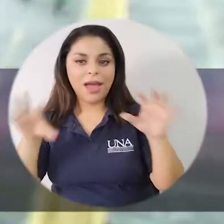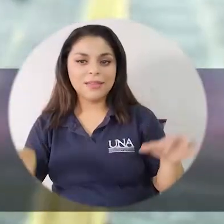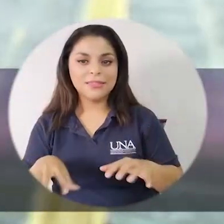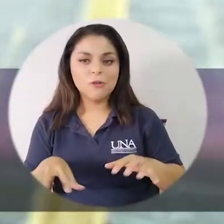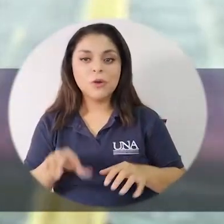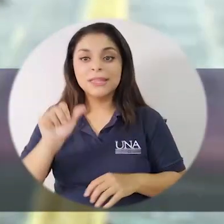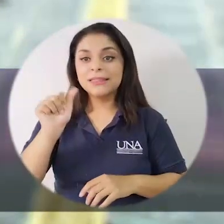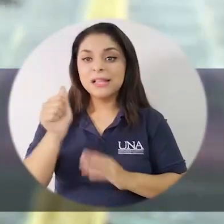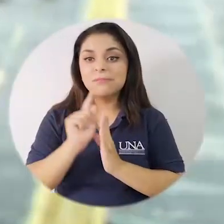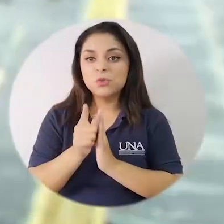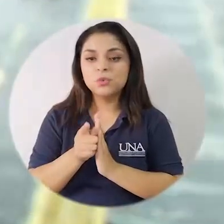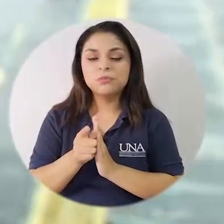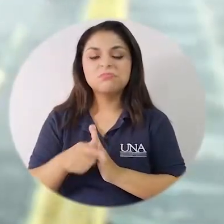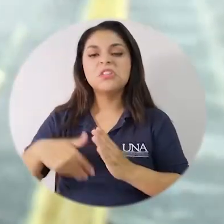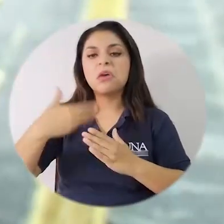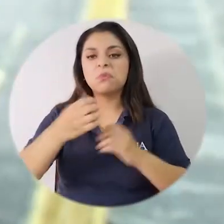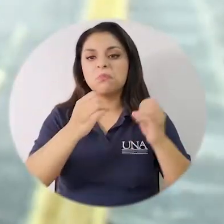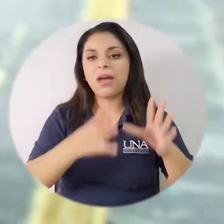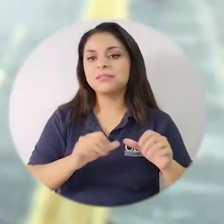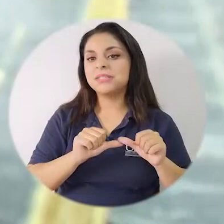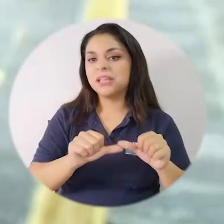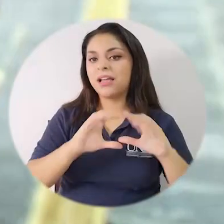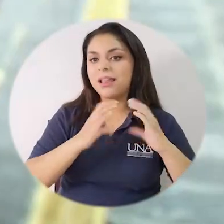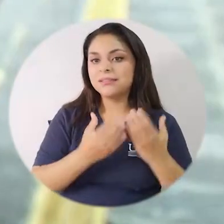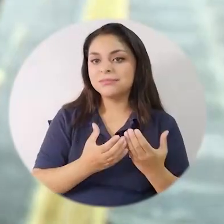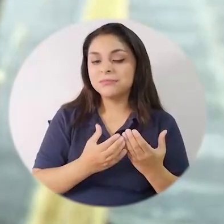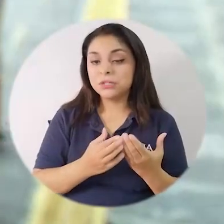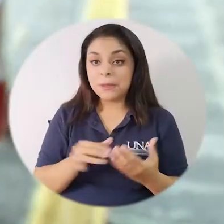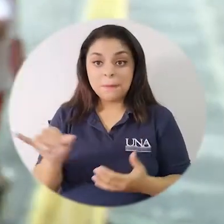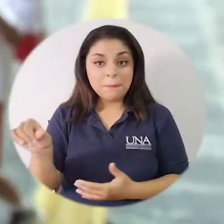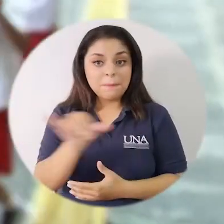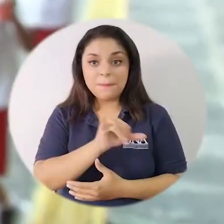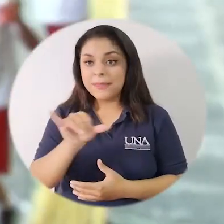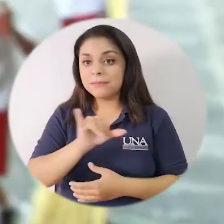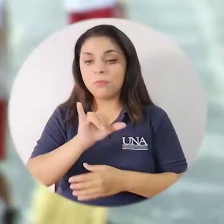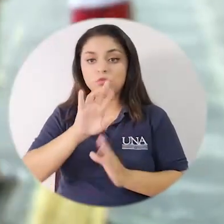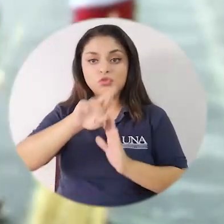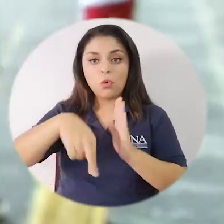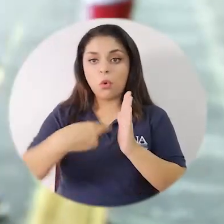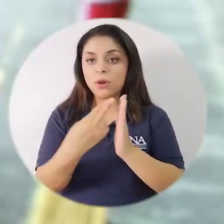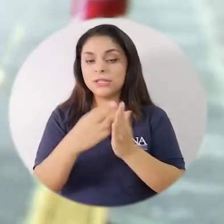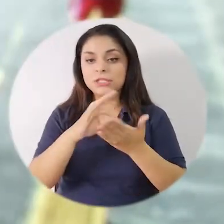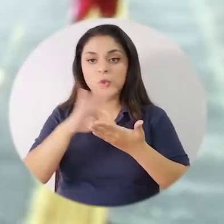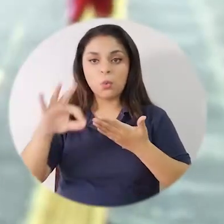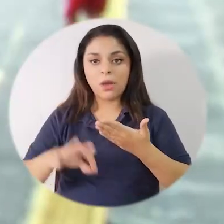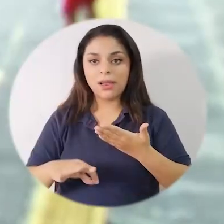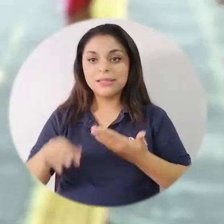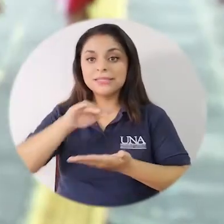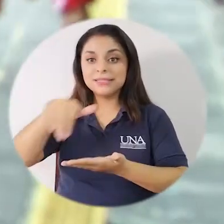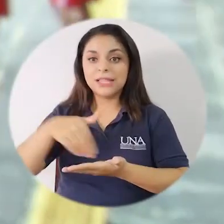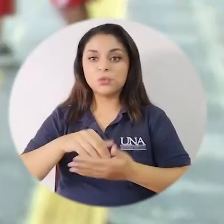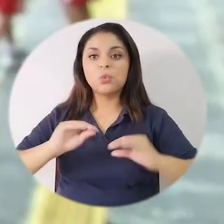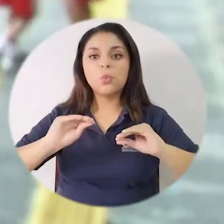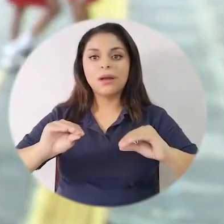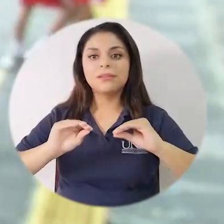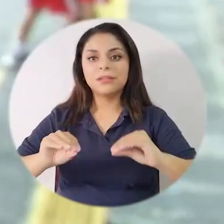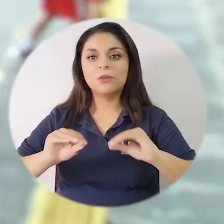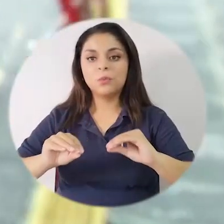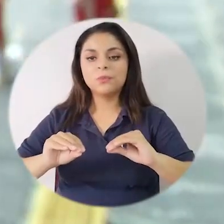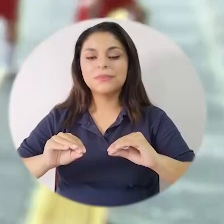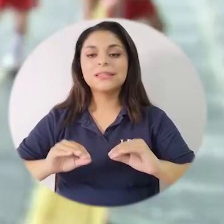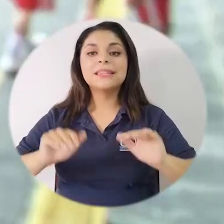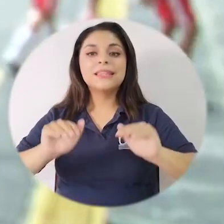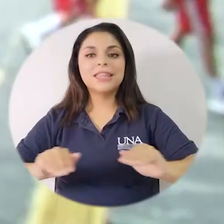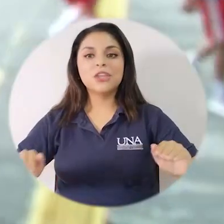con sus clases. Entonces, seguimos el mismo rol de la escuela, del centro educativo, donde los niños estaban en